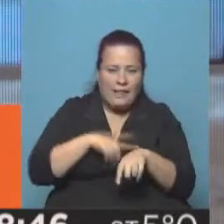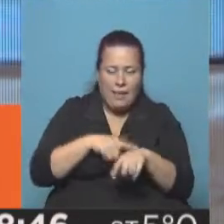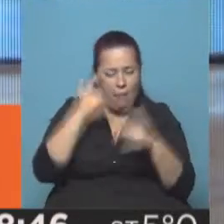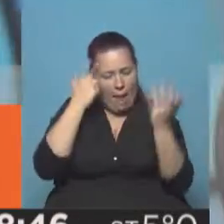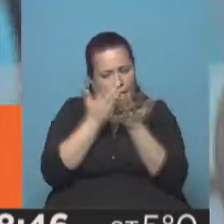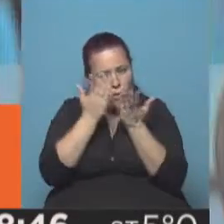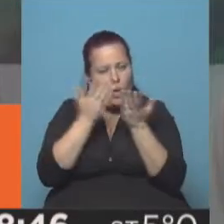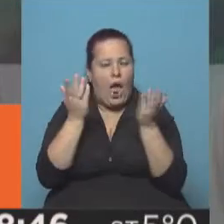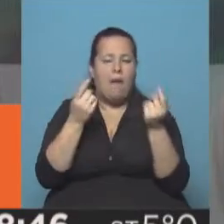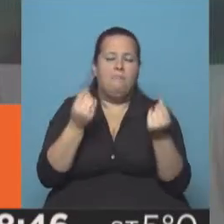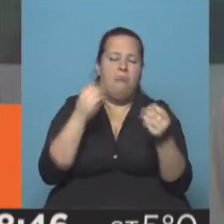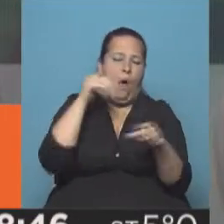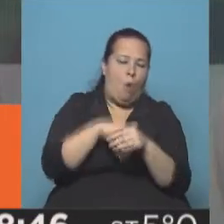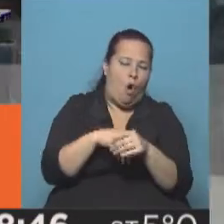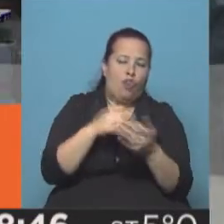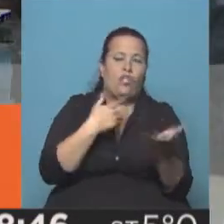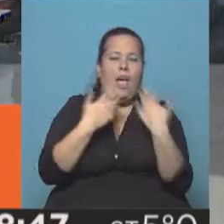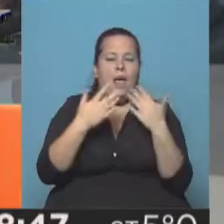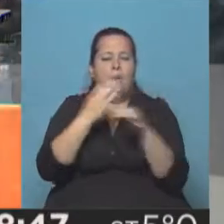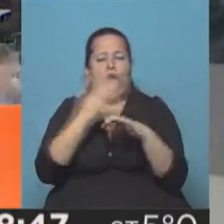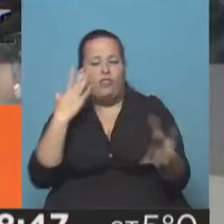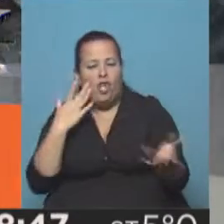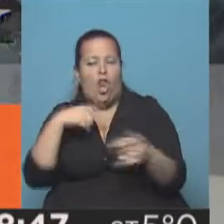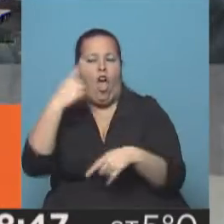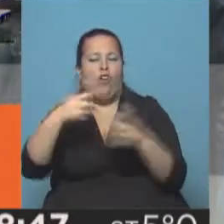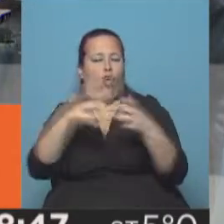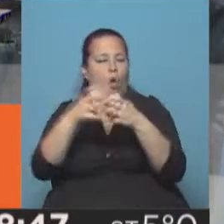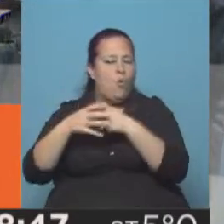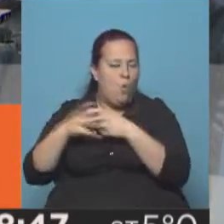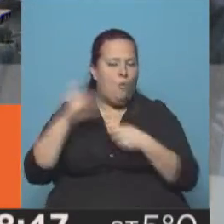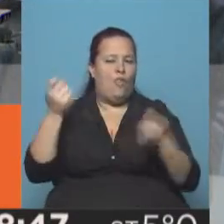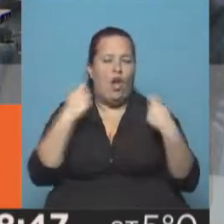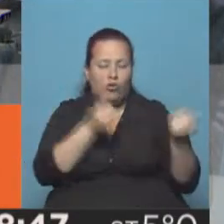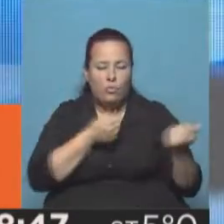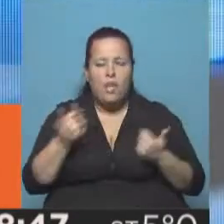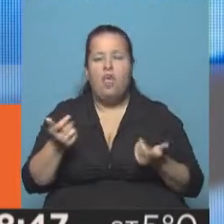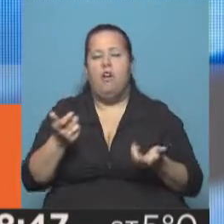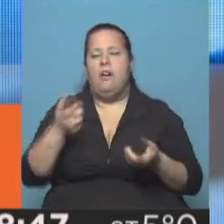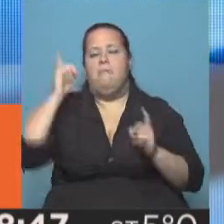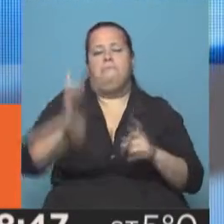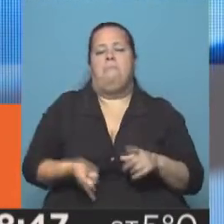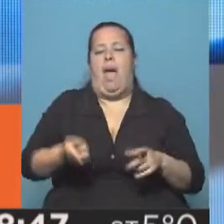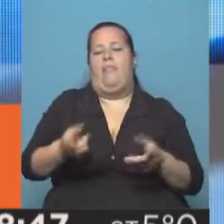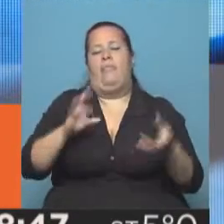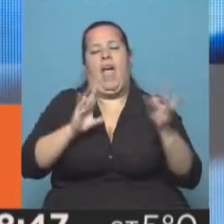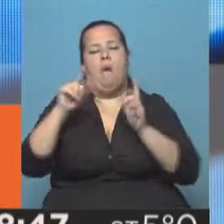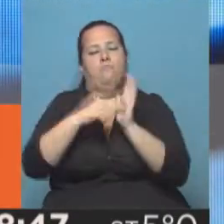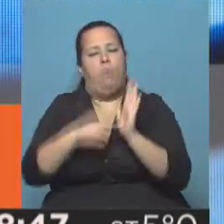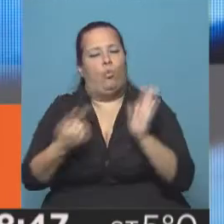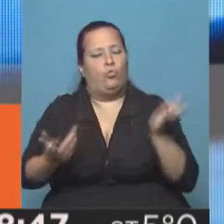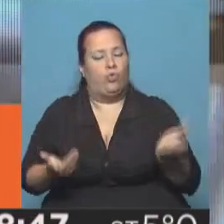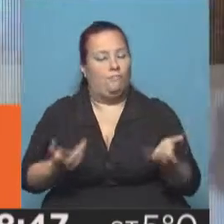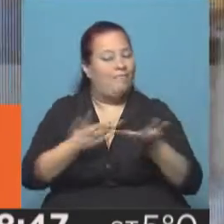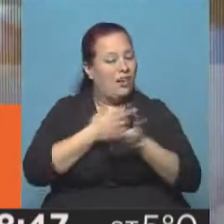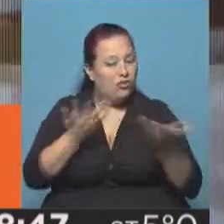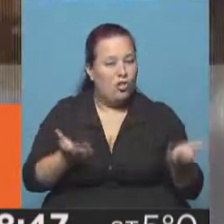reflexión de análisis de sentarme con especialistas con otras organizaciones de consumidores y establecer algunos puntos en común